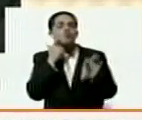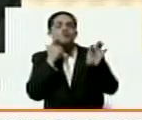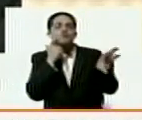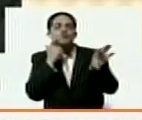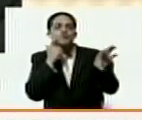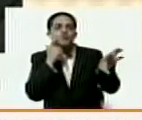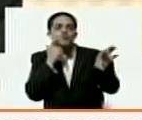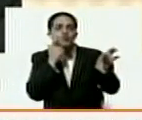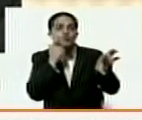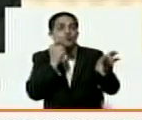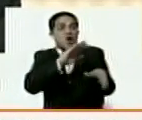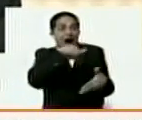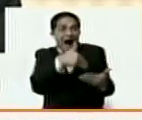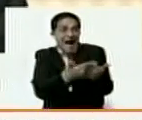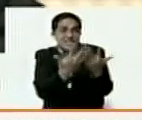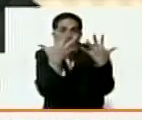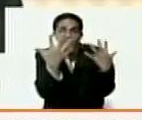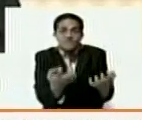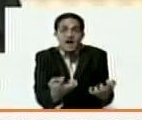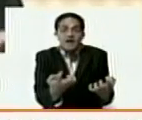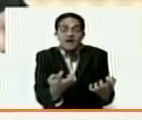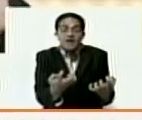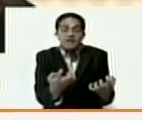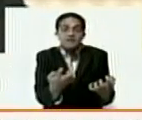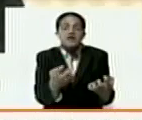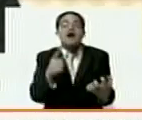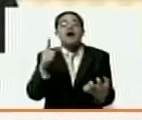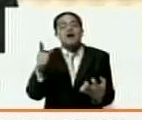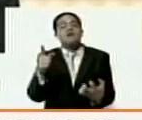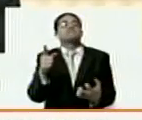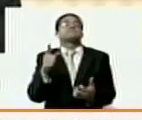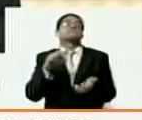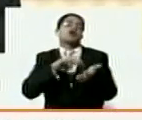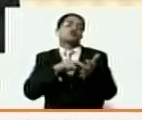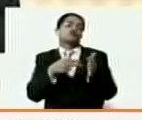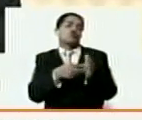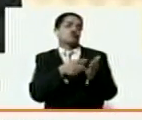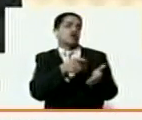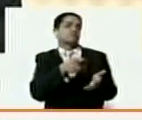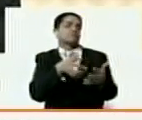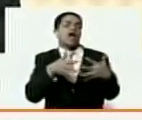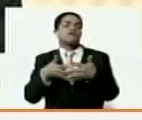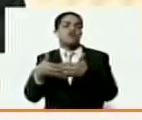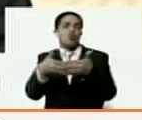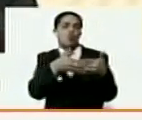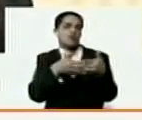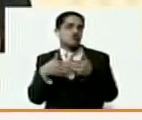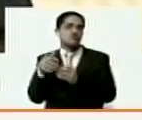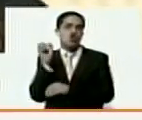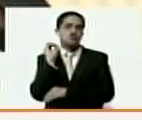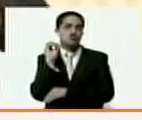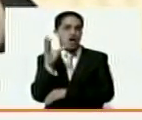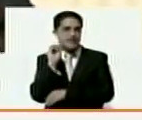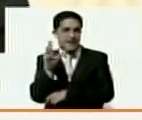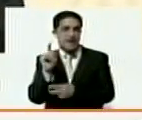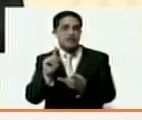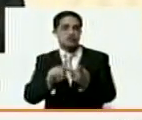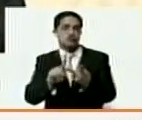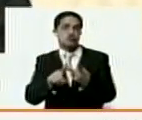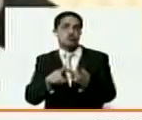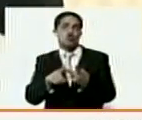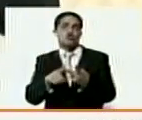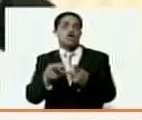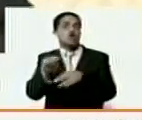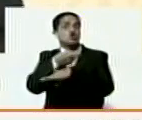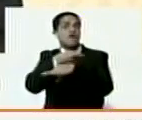explotado hasta más no poder, le reservaba o se reservaba el Congreso de los Estados Unidos y el Estado de los Estados